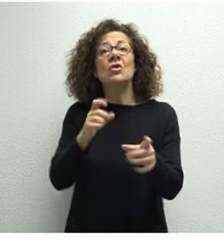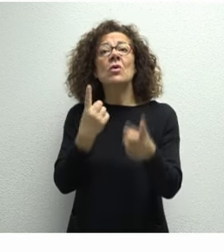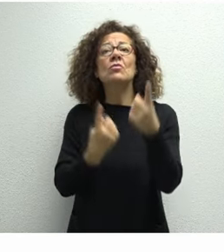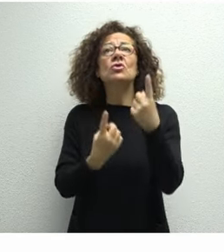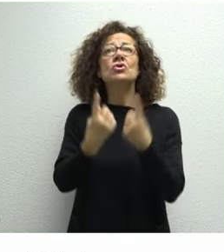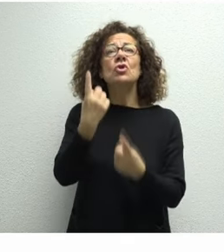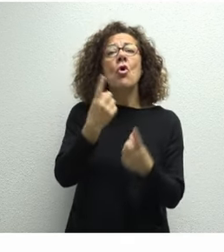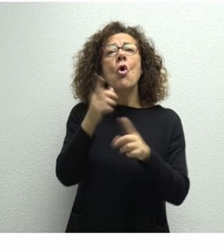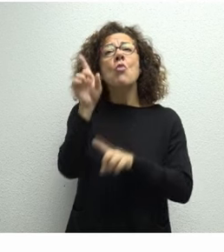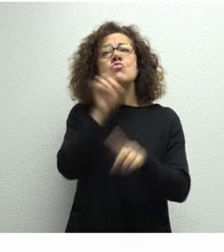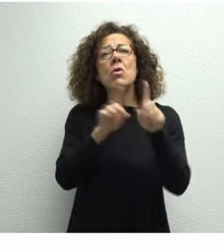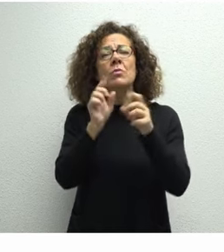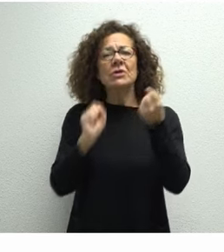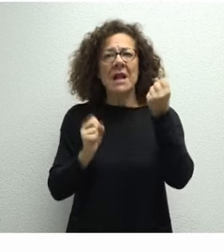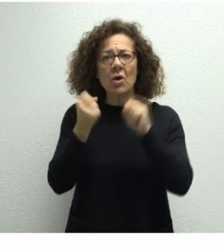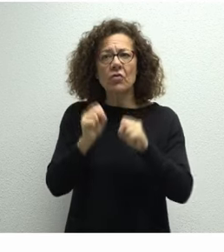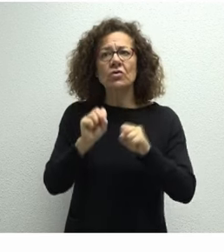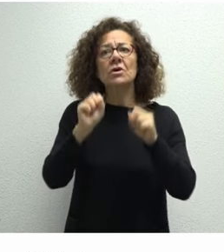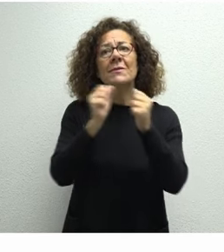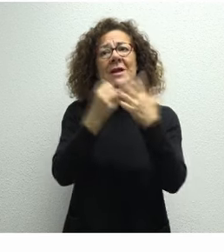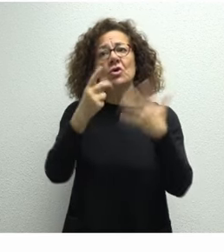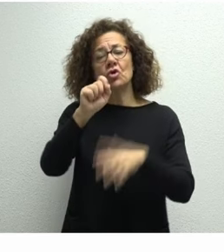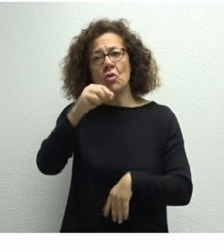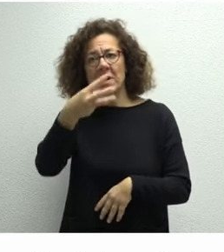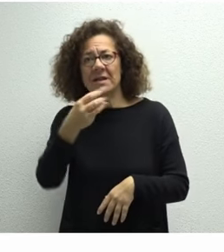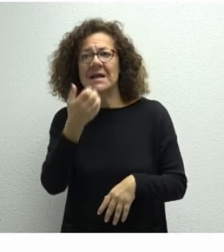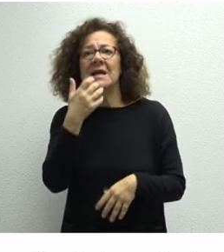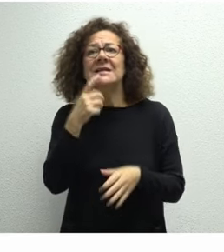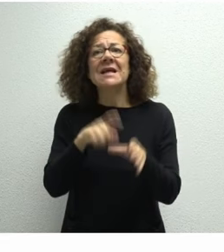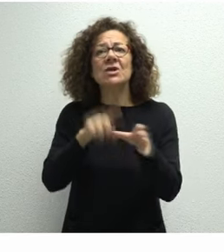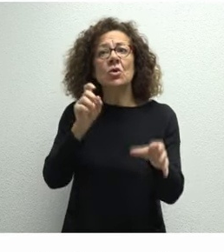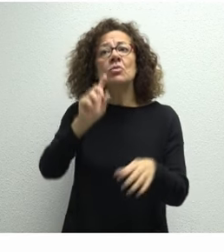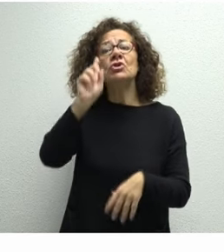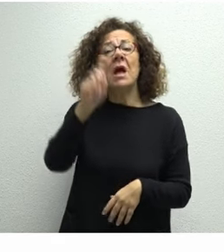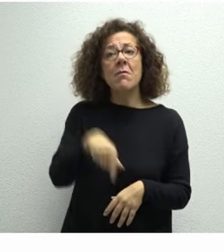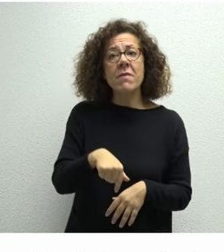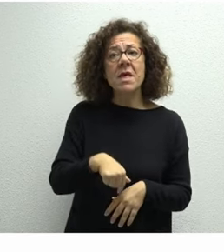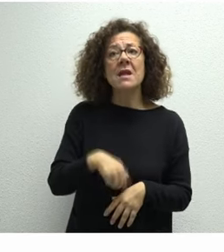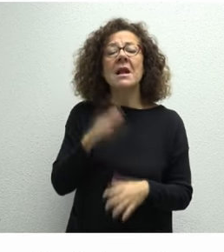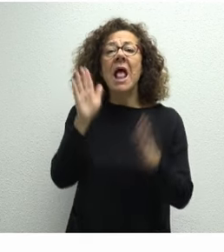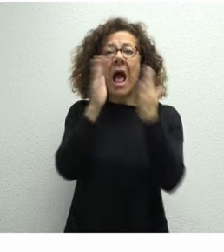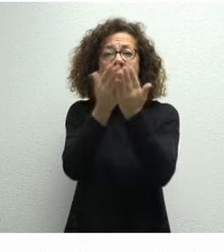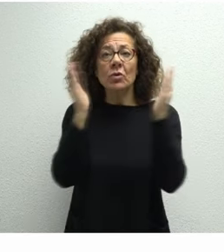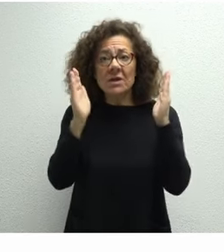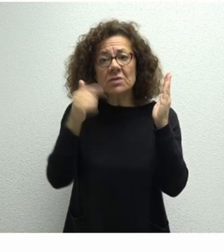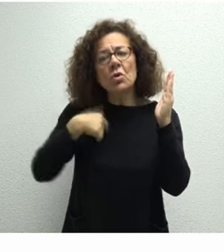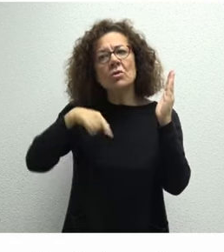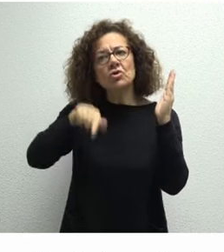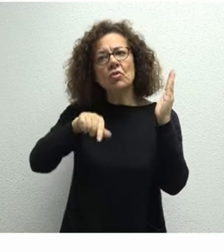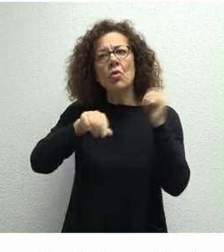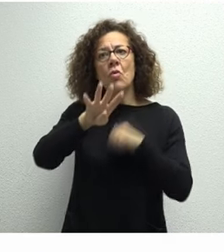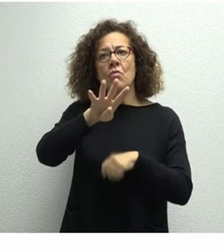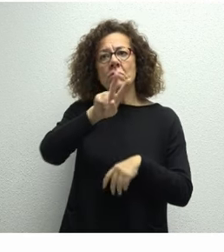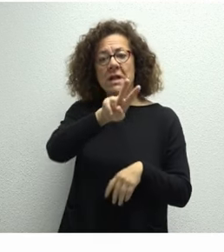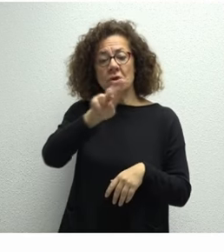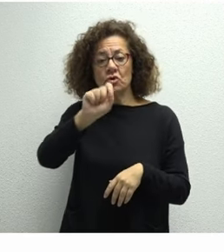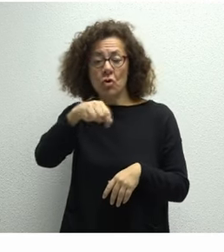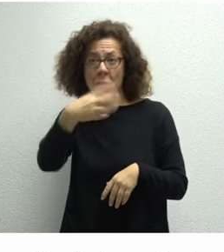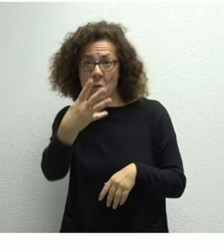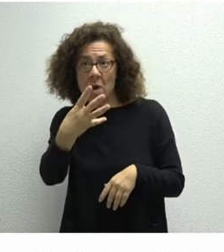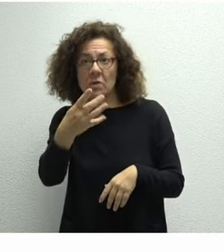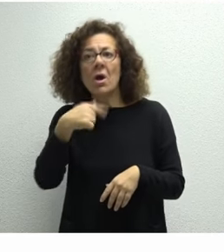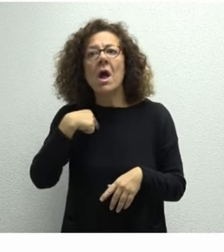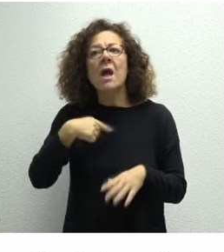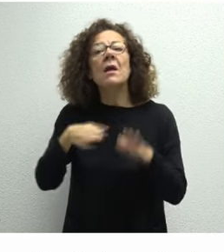problemas de la conducta 28,3 si excluimos además el autismo pues 22,4 y que la la